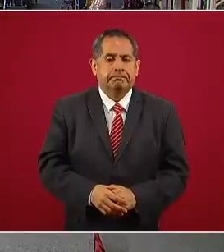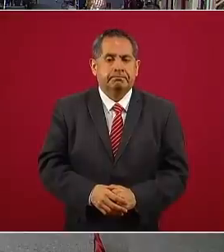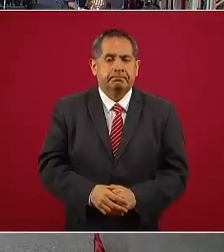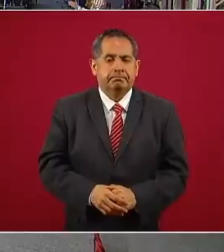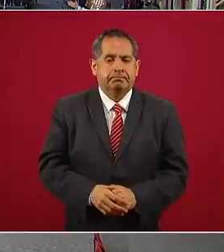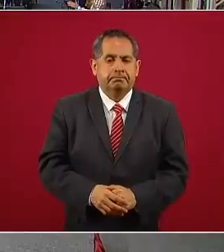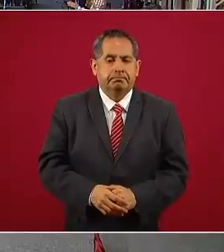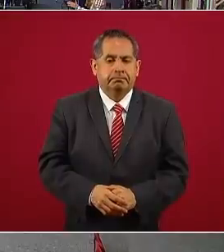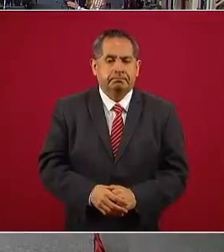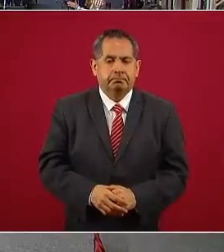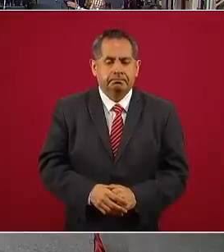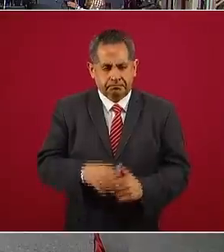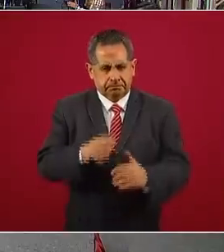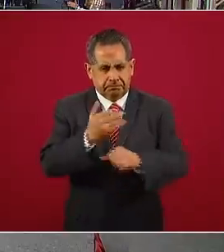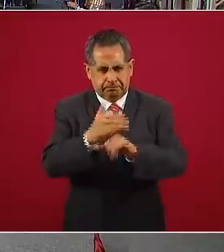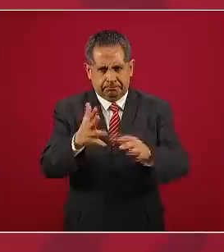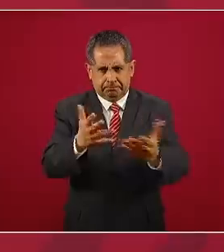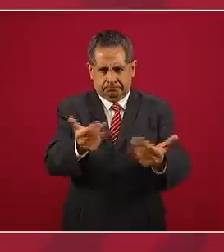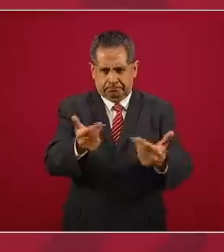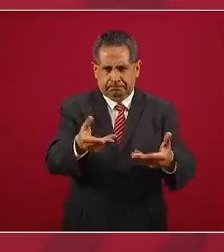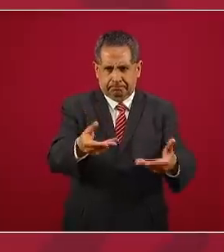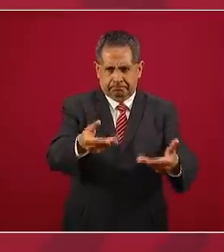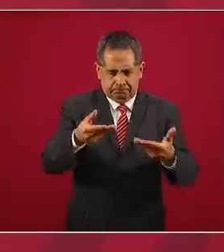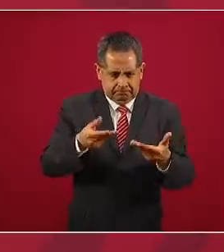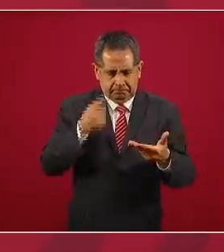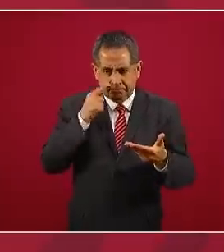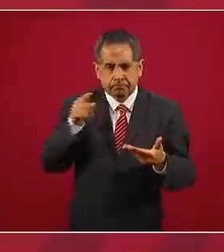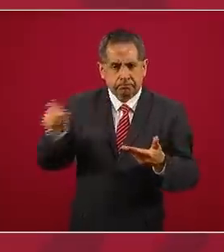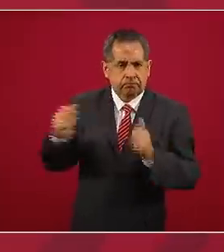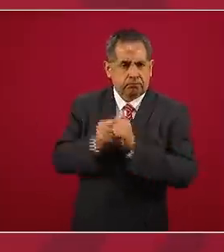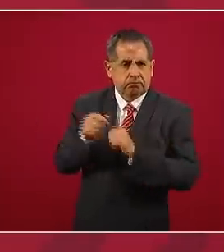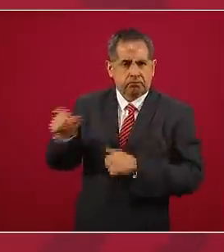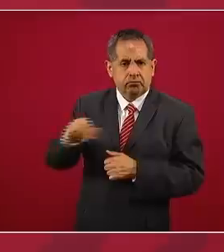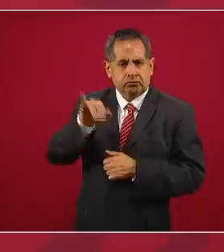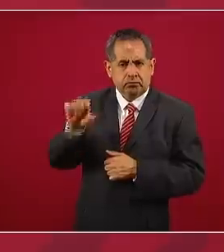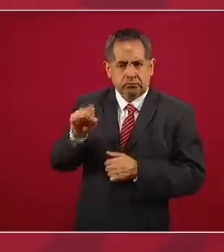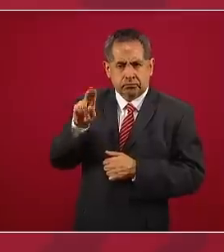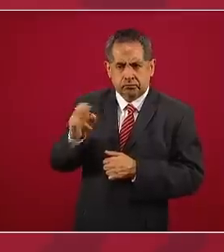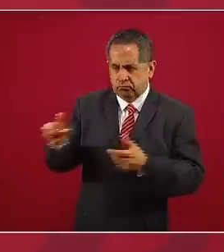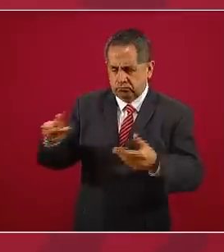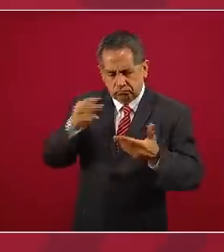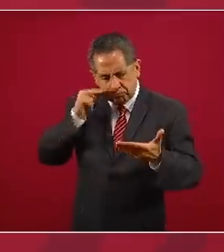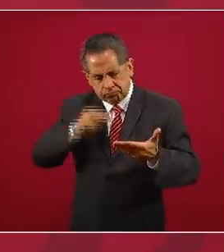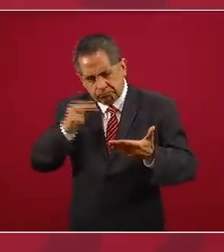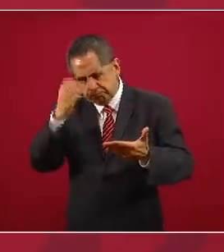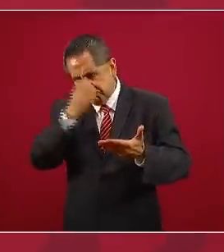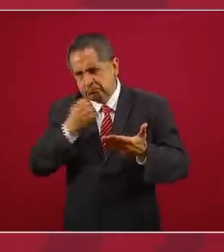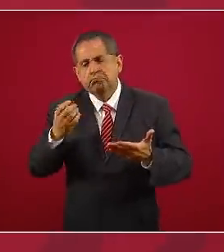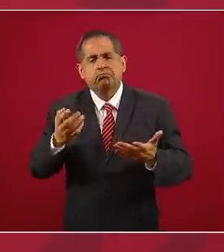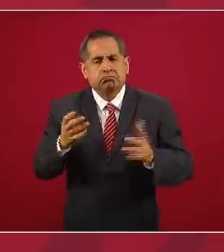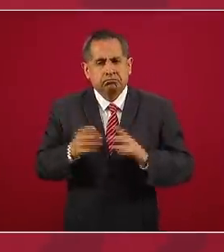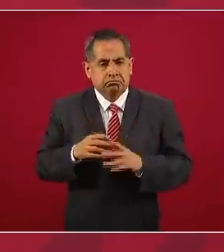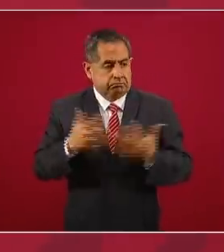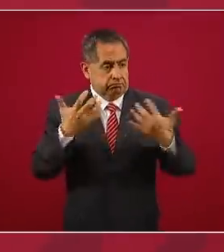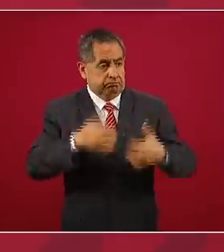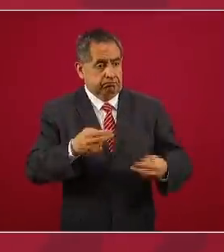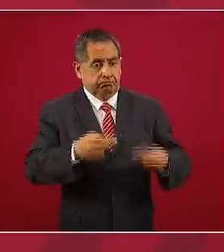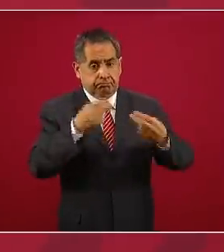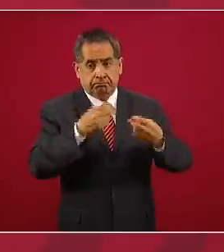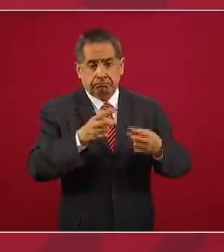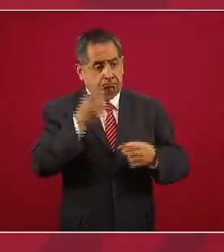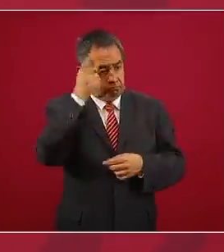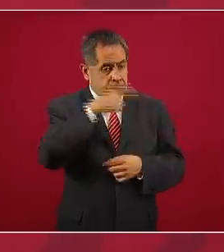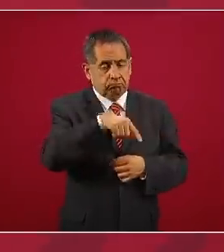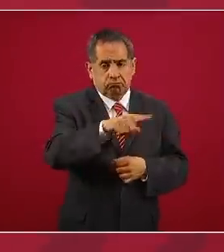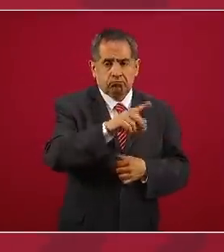entregamos toda la información con jesús a esos empresarios